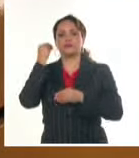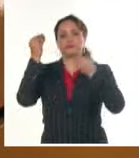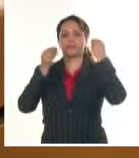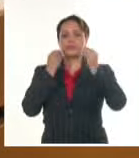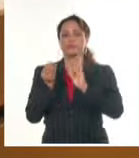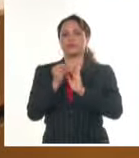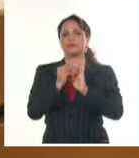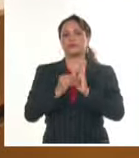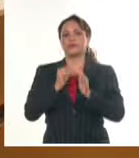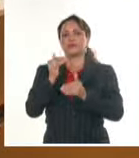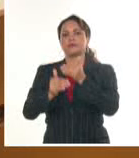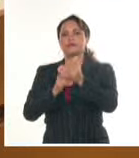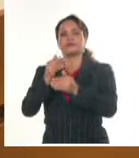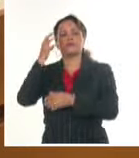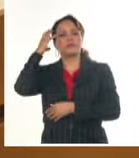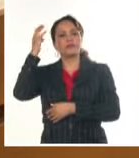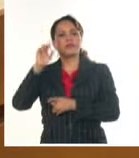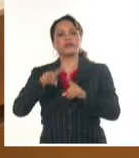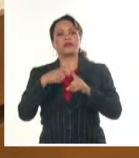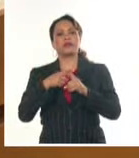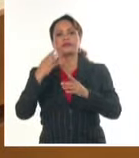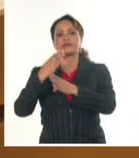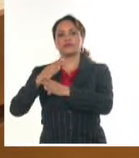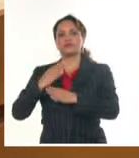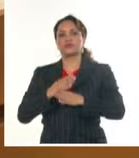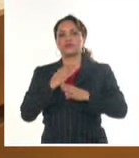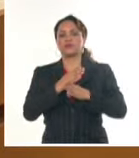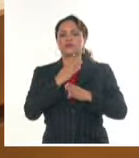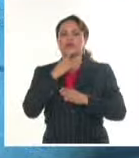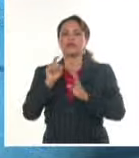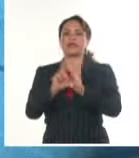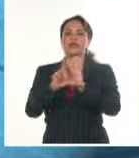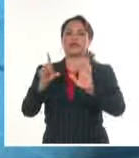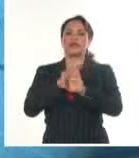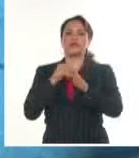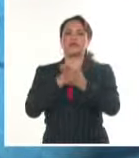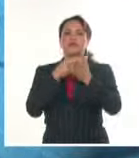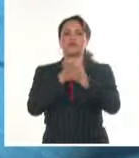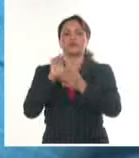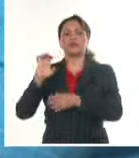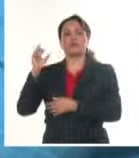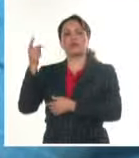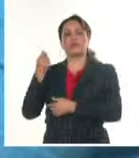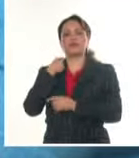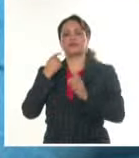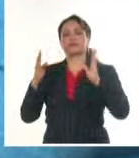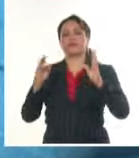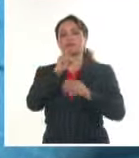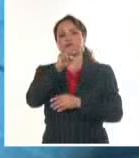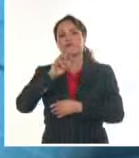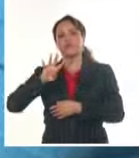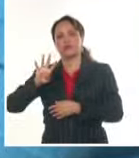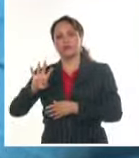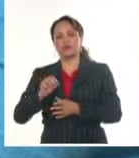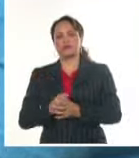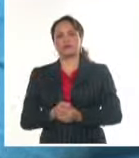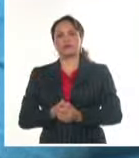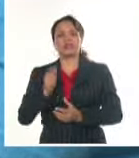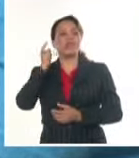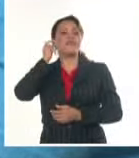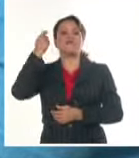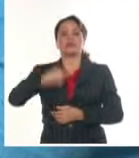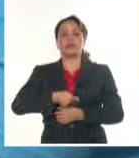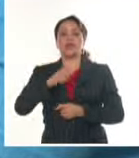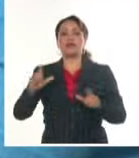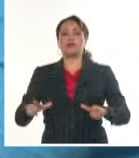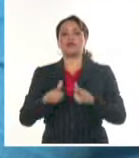de las proyecciones de gobierno para corregir distorsiones y reimpulsar la economía durante el año 2024. La Fiscalía, en